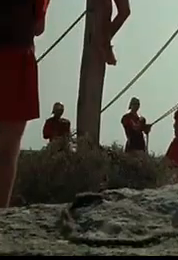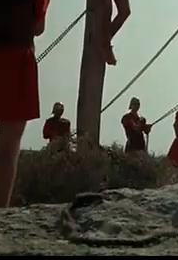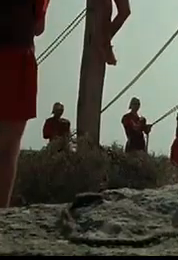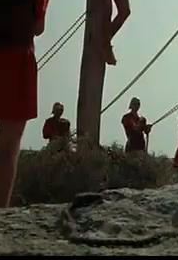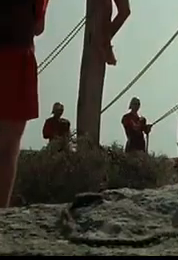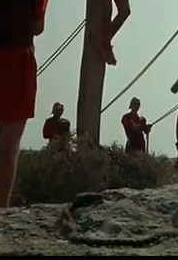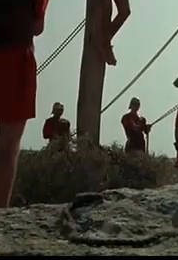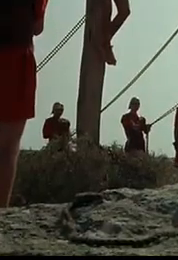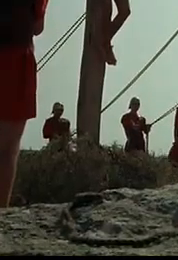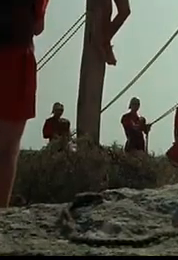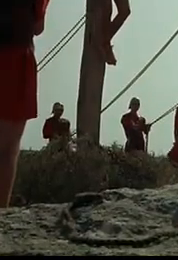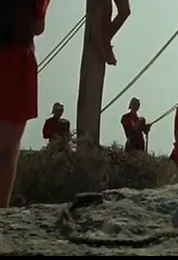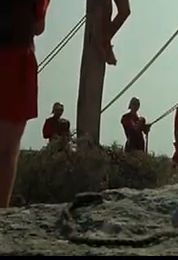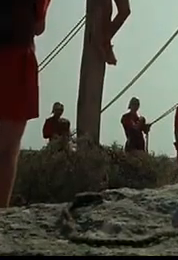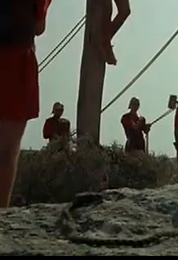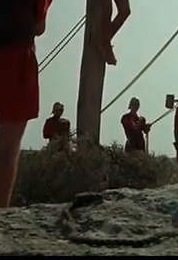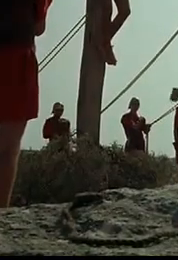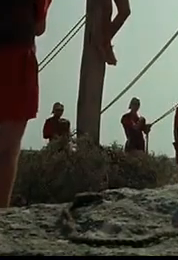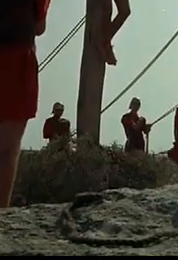la cruz.